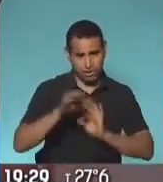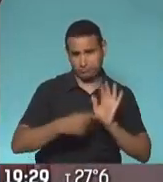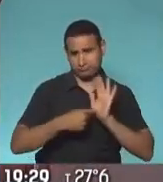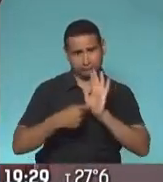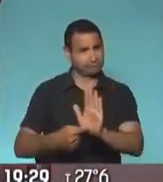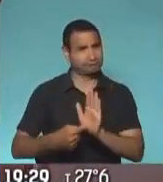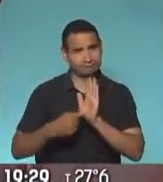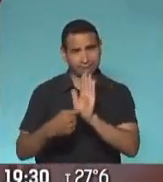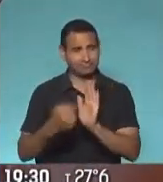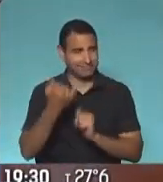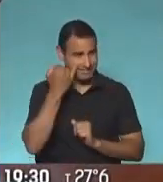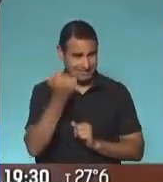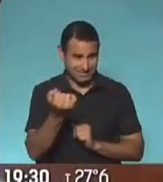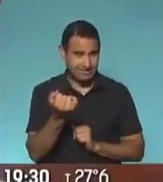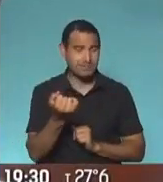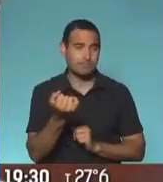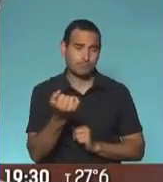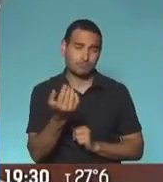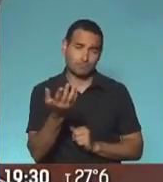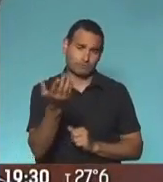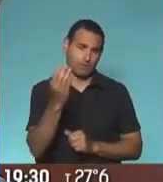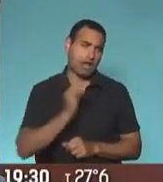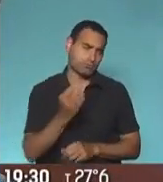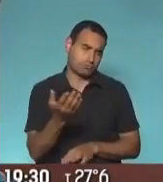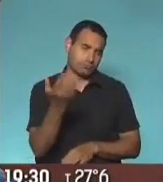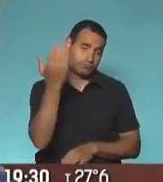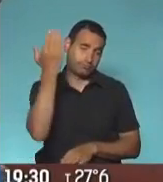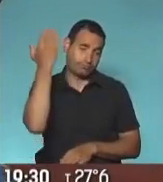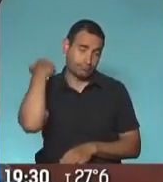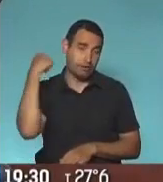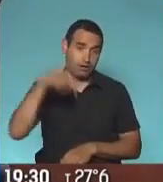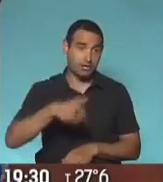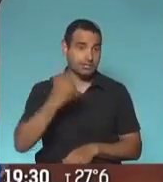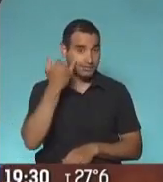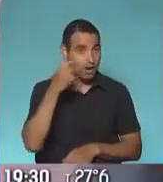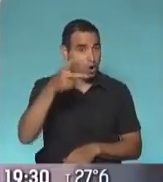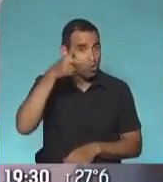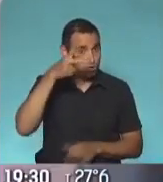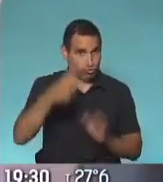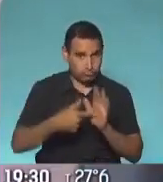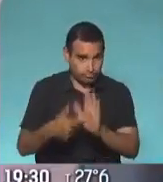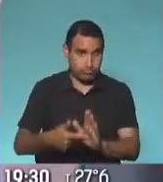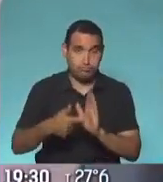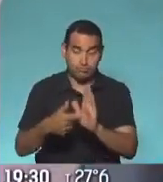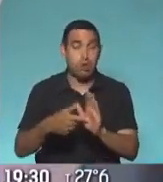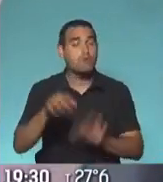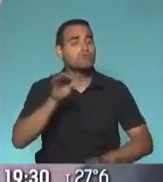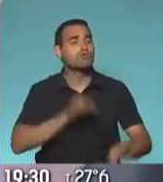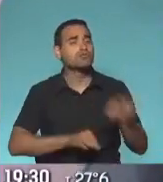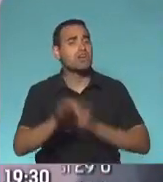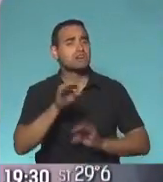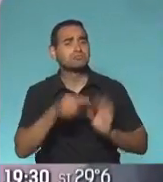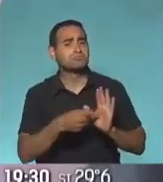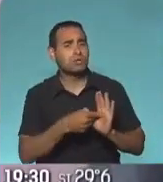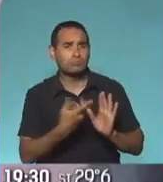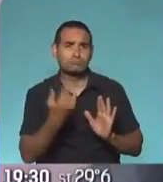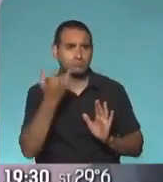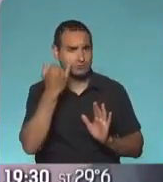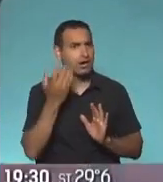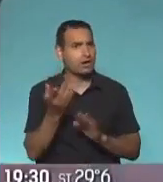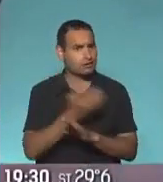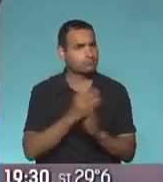cual presentamos hace ya muchos años y esta es nuestra octava presentación. Es un proyecto que ha sido